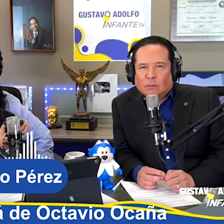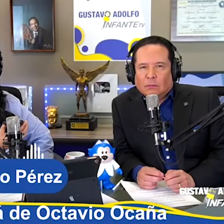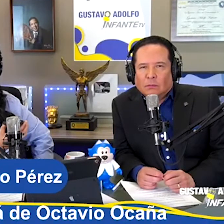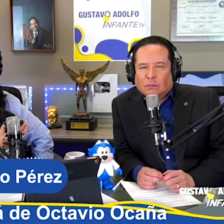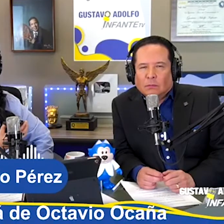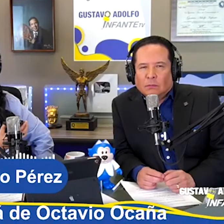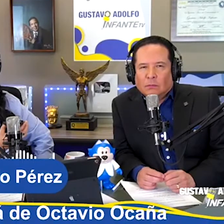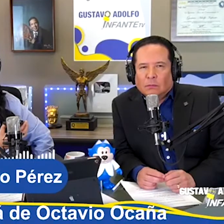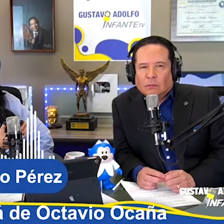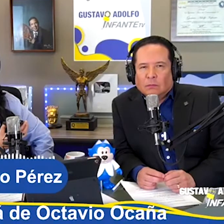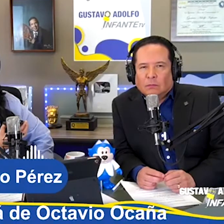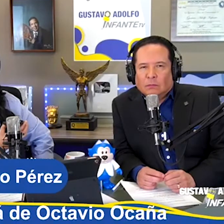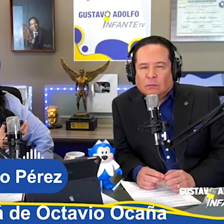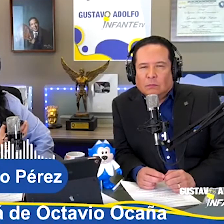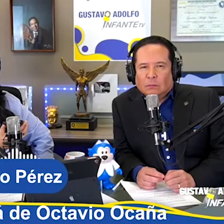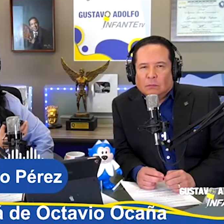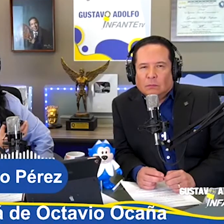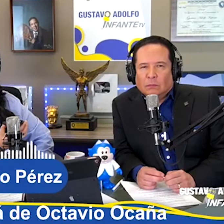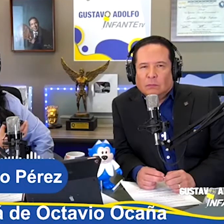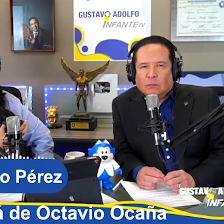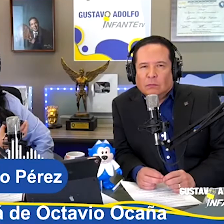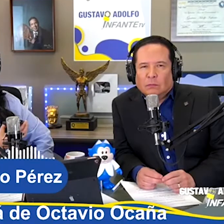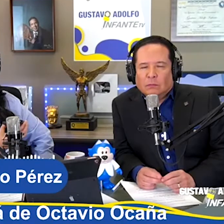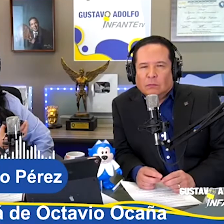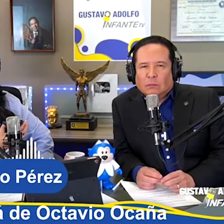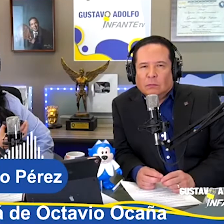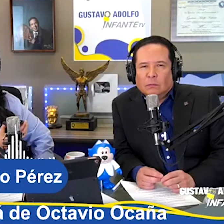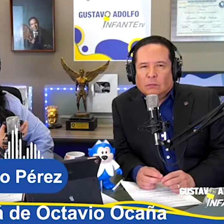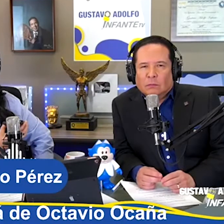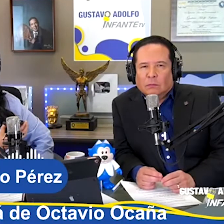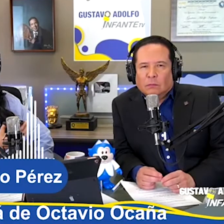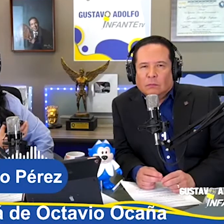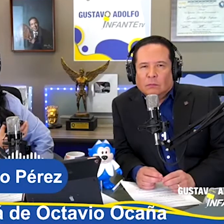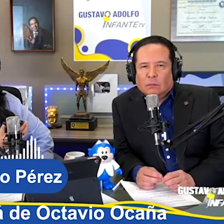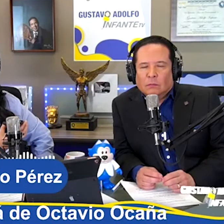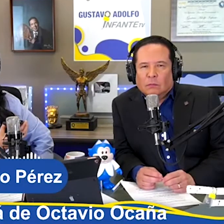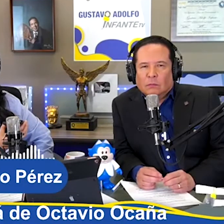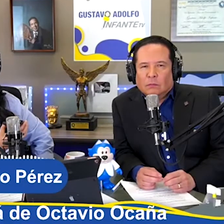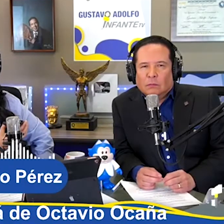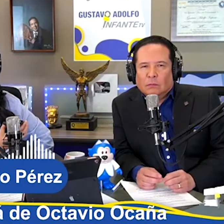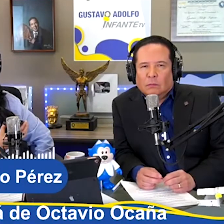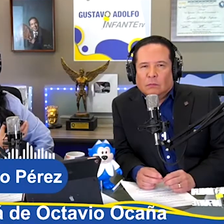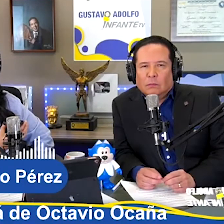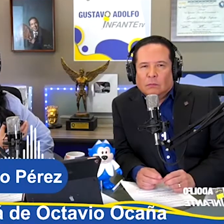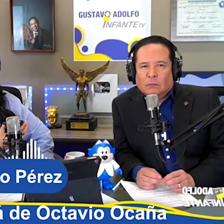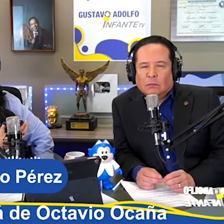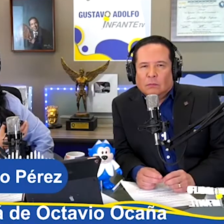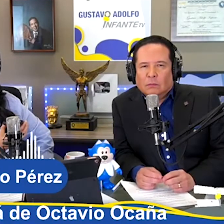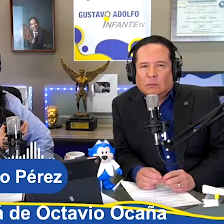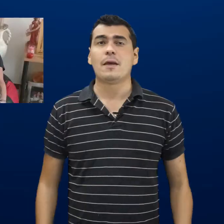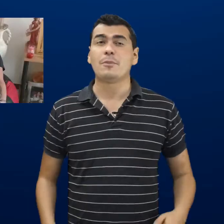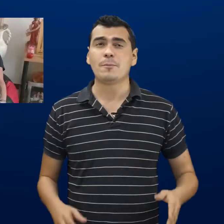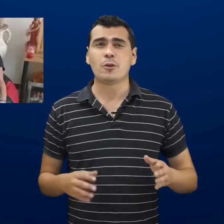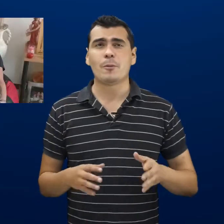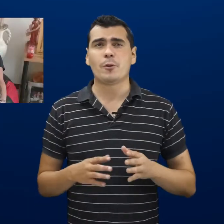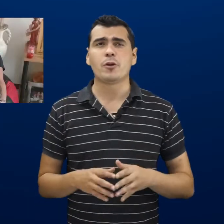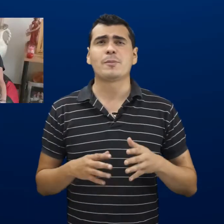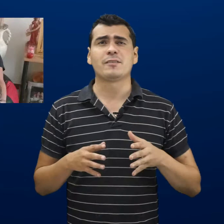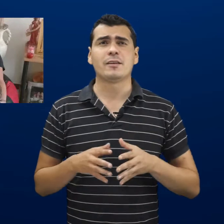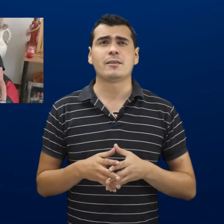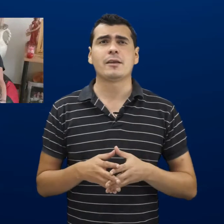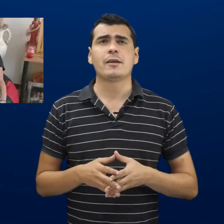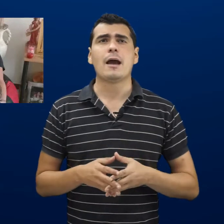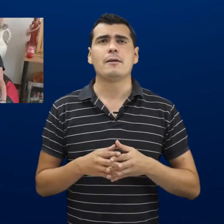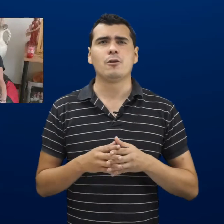cartucho cortado, prohibido, él nunca traía eso, ellos lo mataron. Y se la pusieron ahí, la encontraron y se la pusieron como si fuera un asesinato. También pidió apoyo